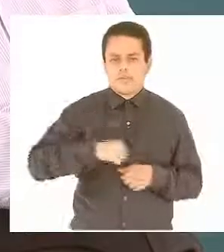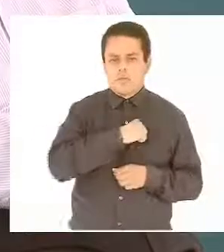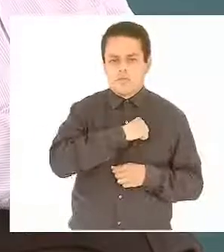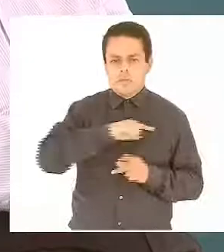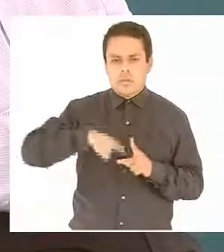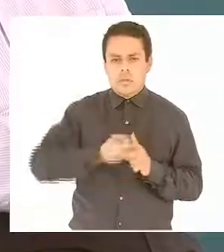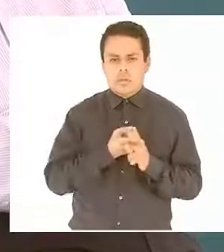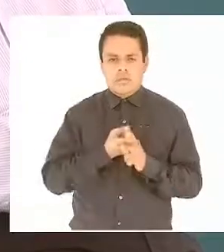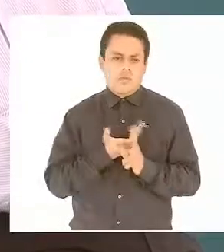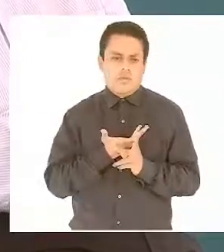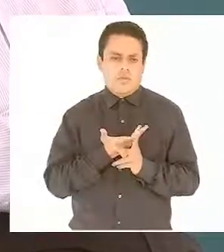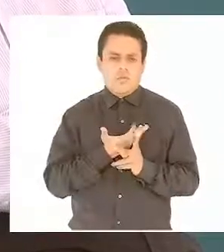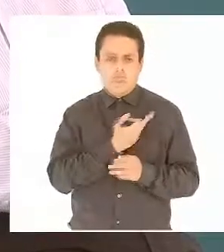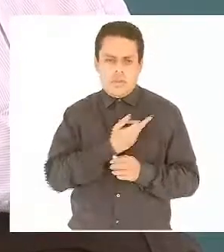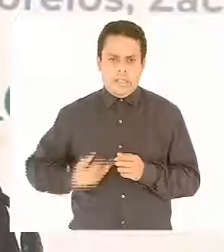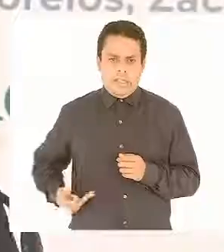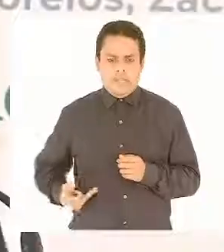iniciamos